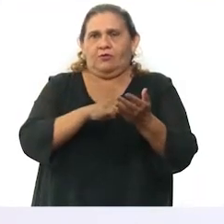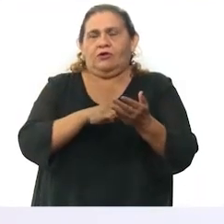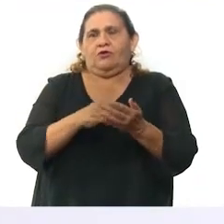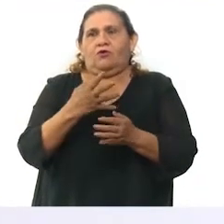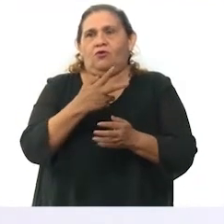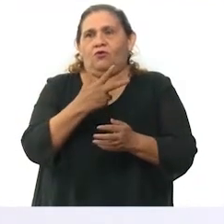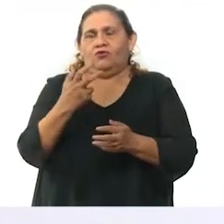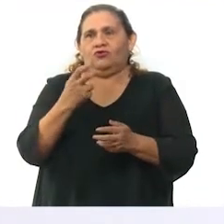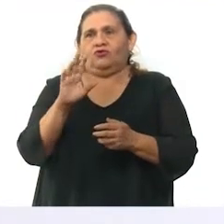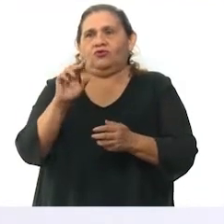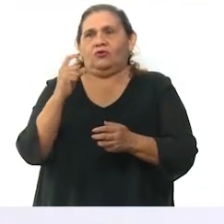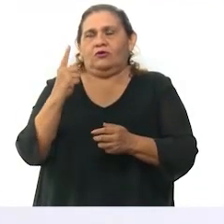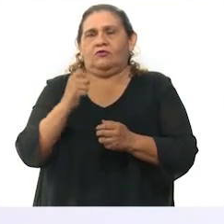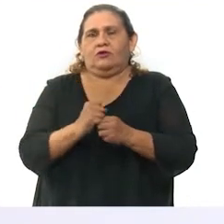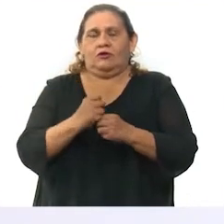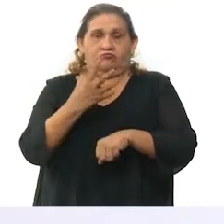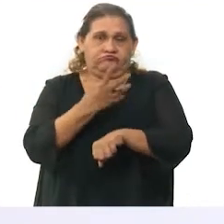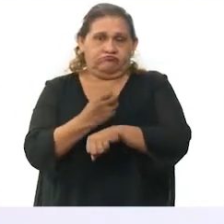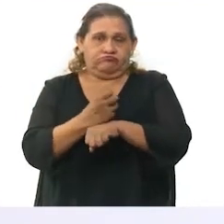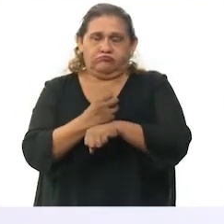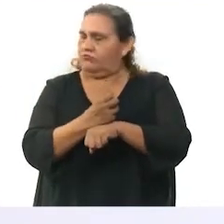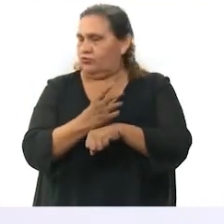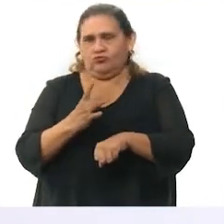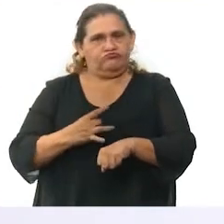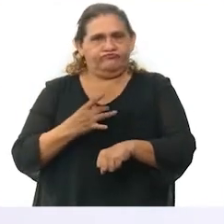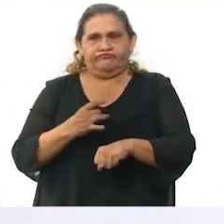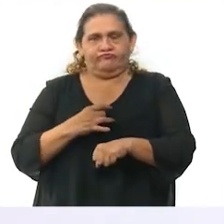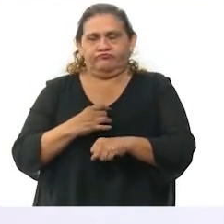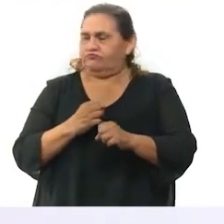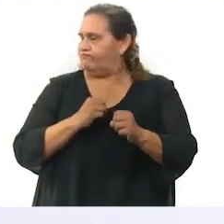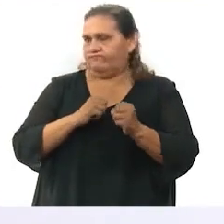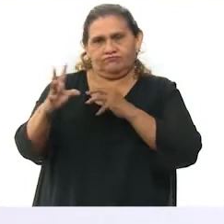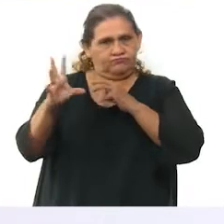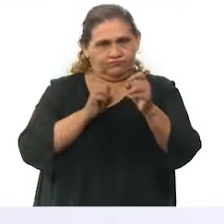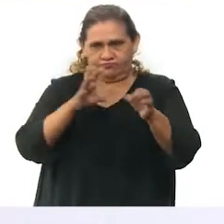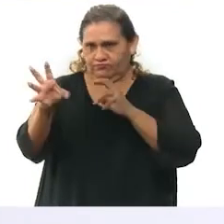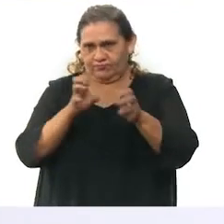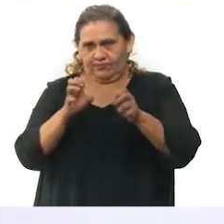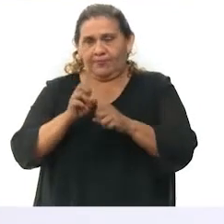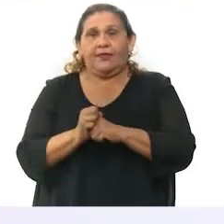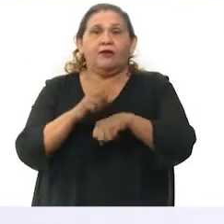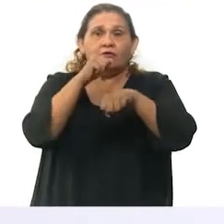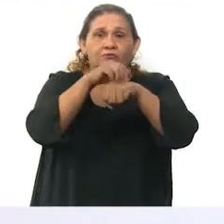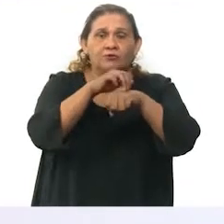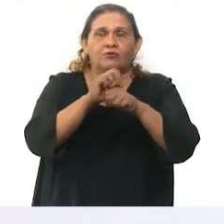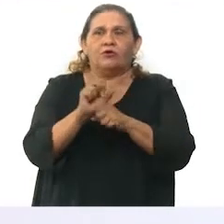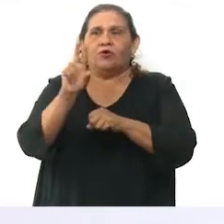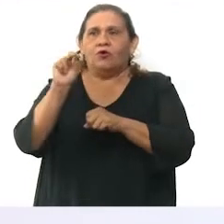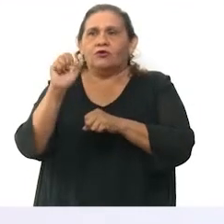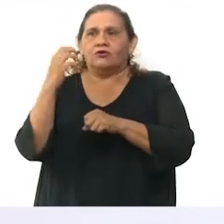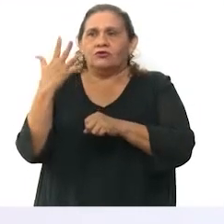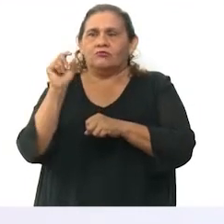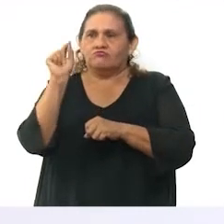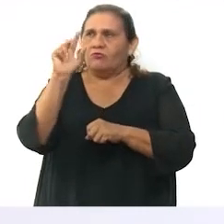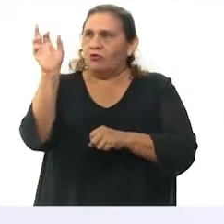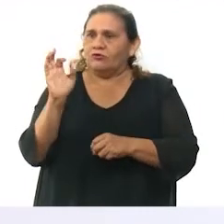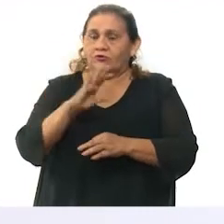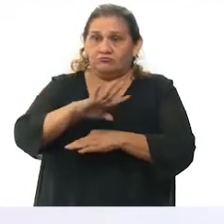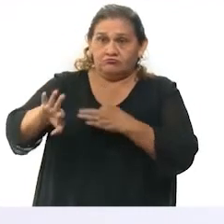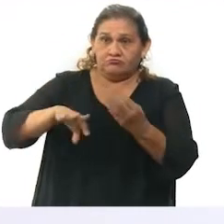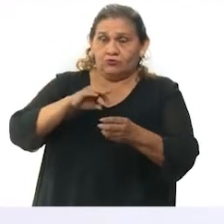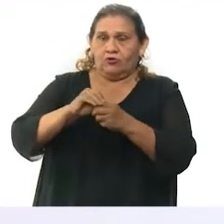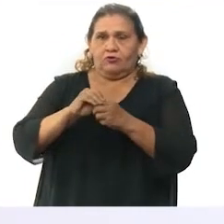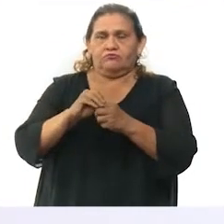39.851 pacientes ya se recuperaron, no presentan síntomas ni pueden contagiar. Esta cifra representa el 85% del total